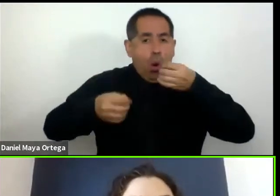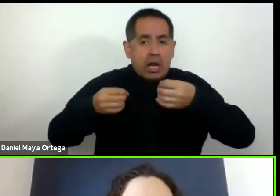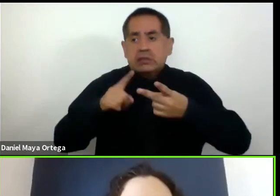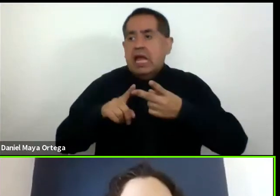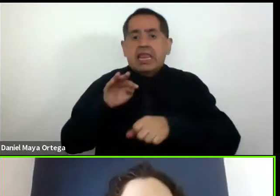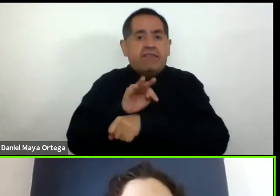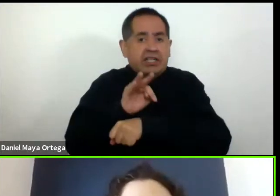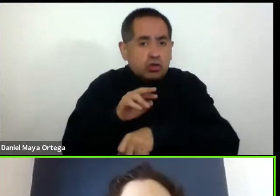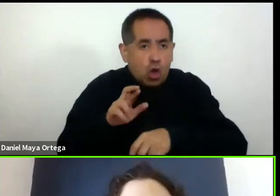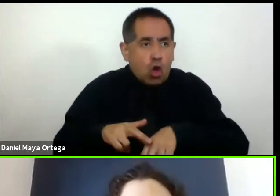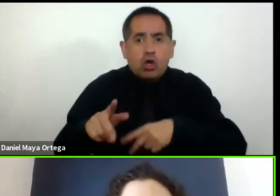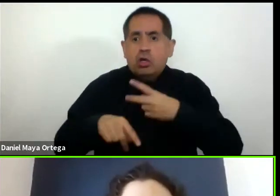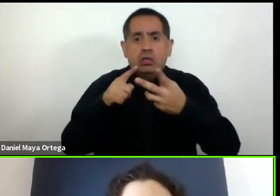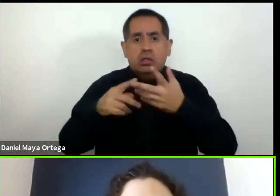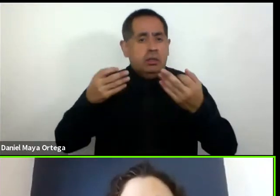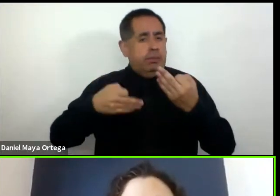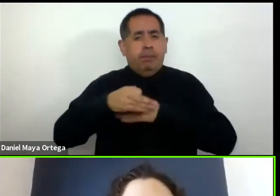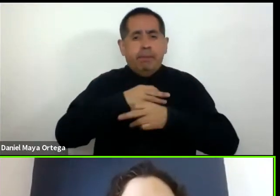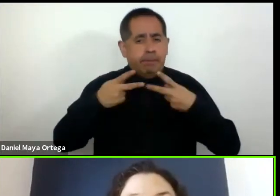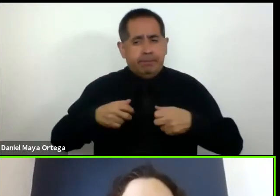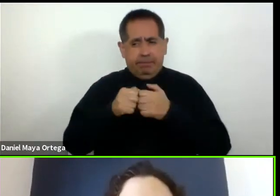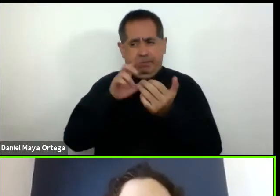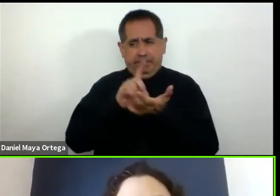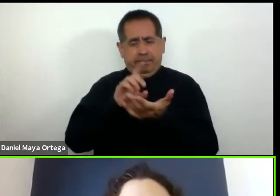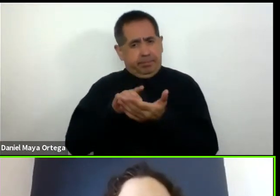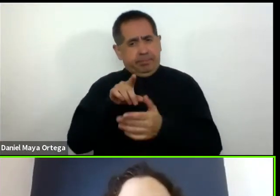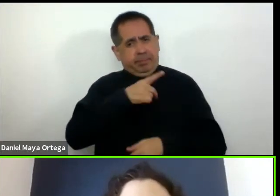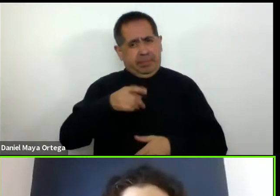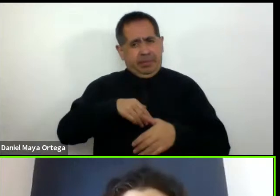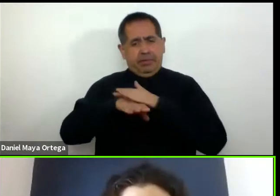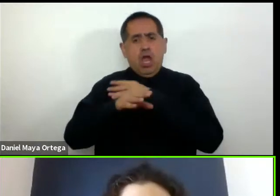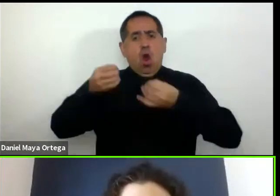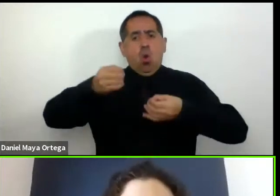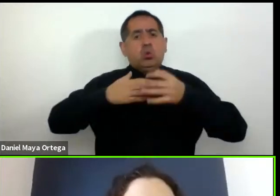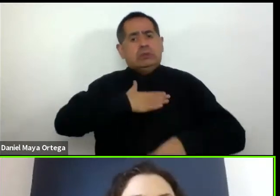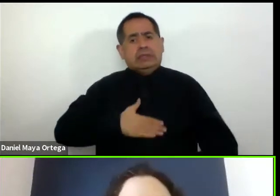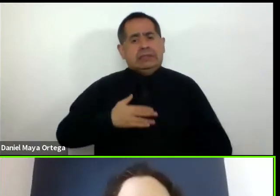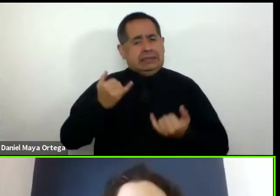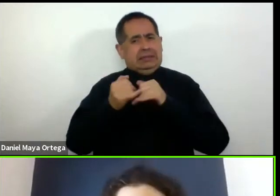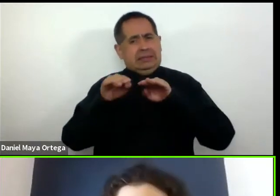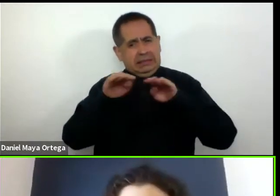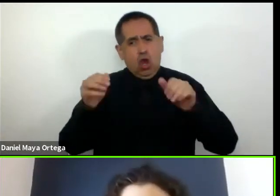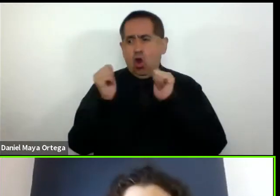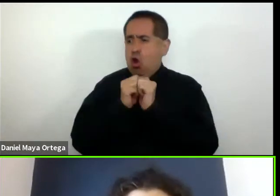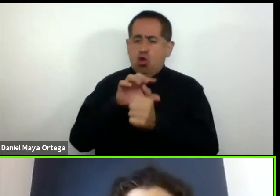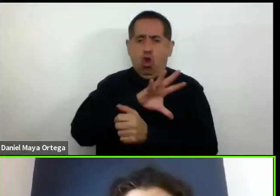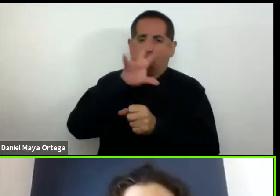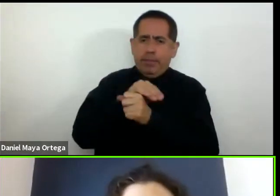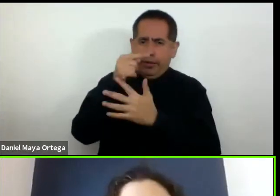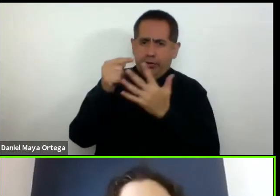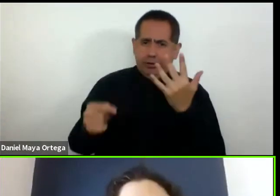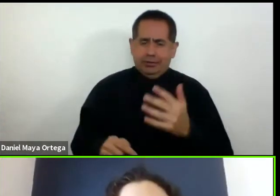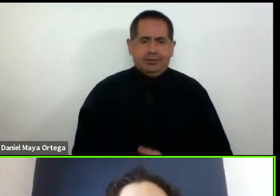decir, de asegurar que las personas con discapacidad tengan acceso al sistema de justicia, ¿no?, en su conjunto.